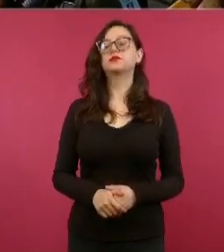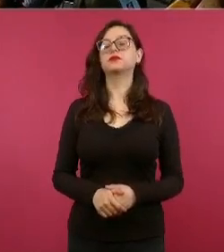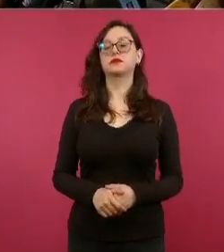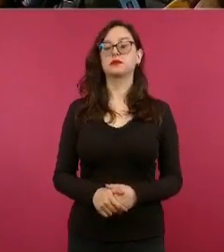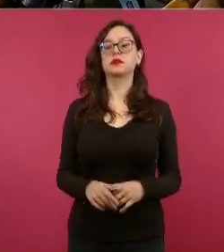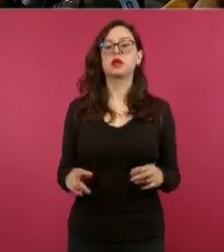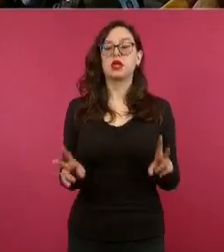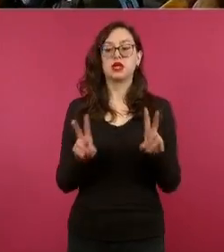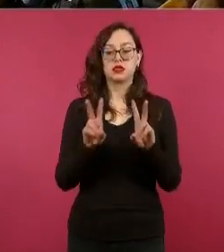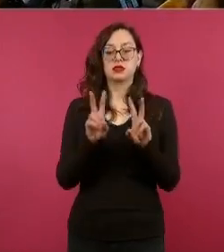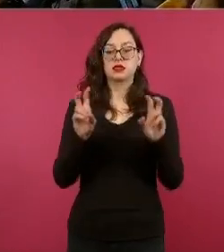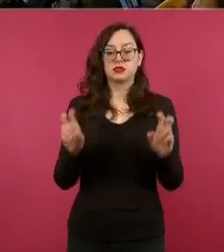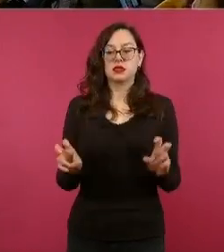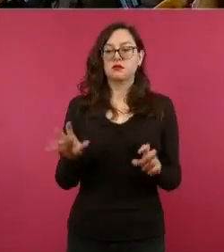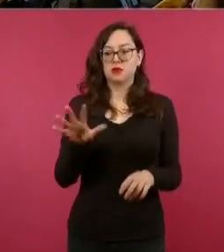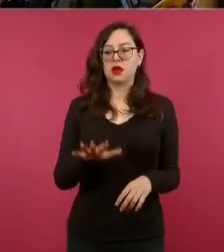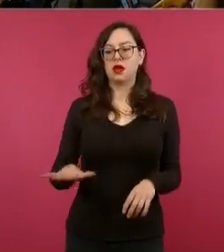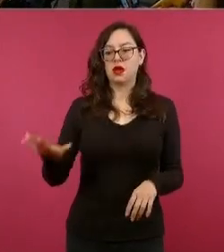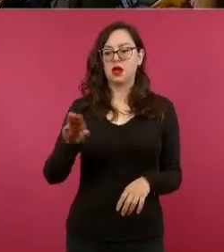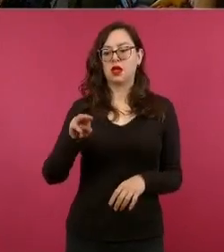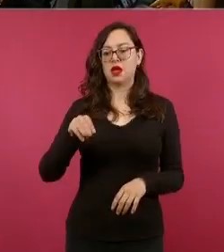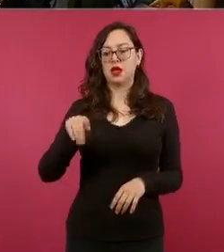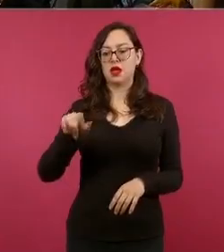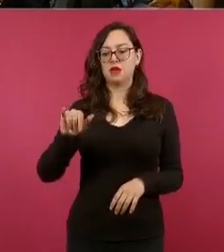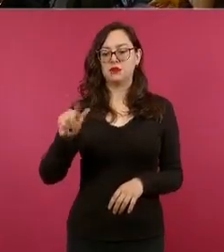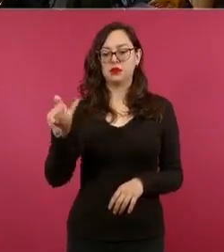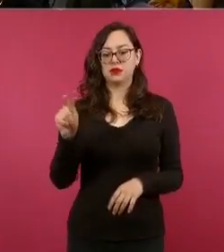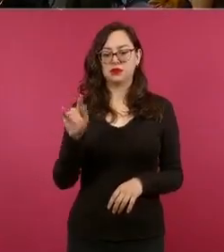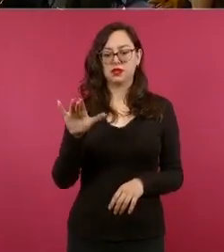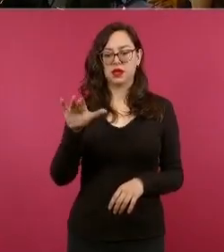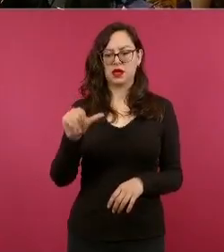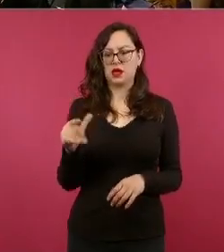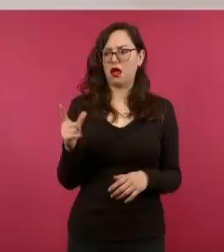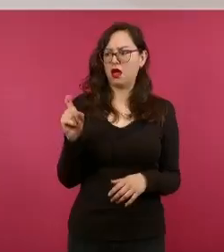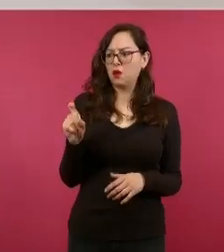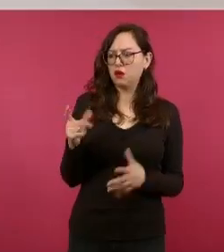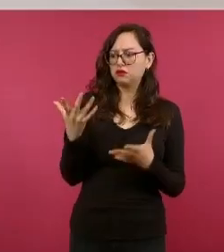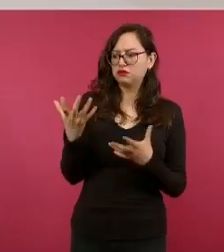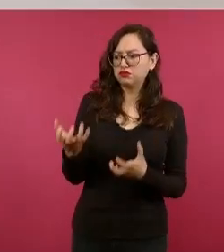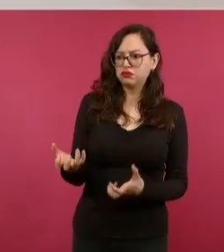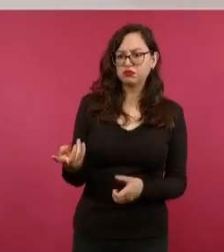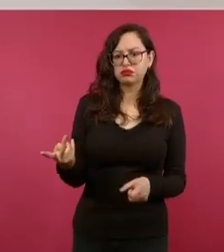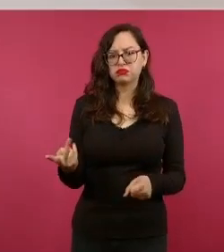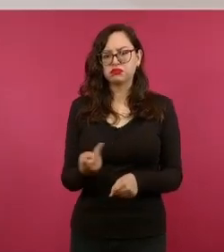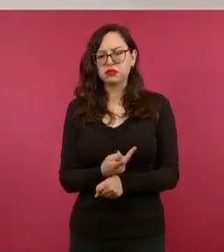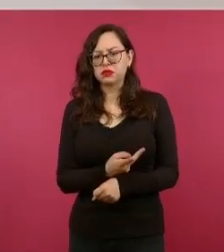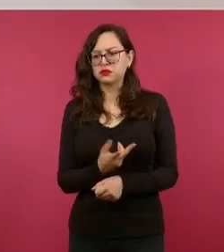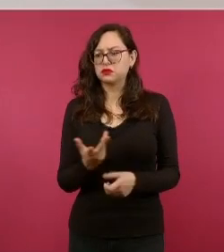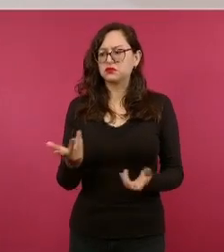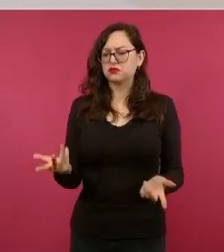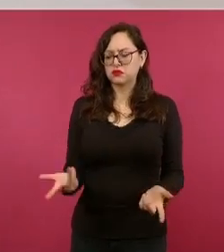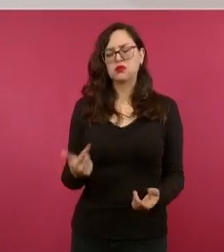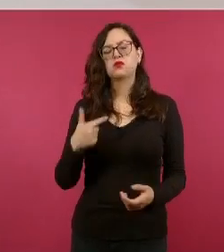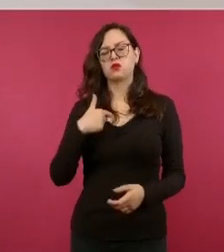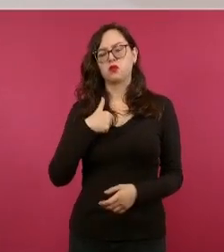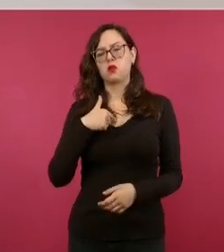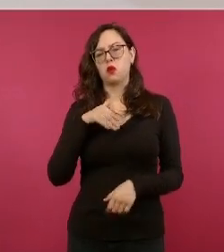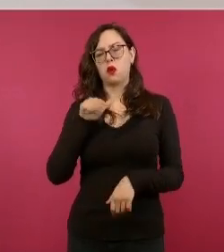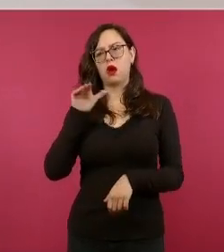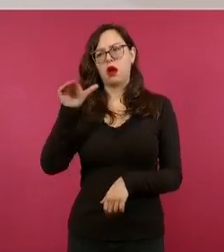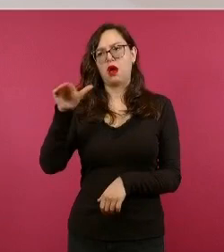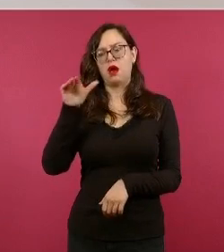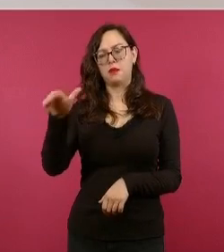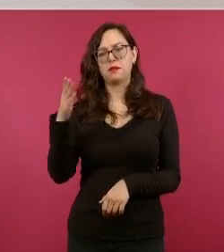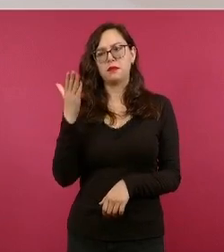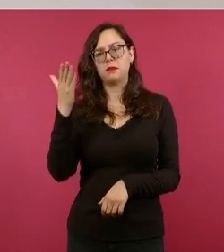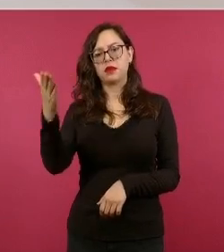Le vamos a pedir a Germán Martínez de Conagua que lo vea. Seguramente es la construcción de